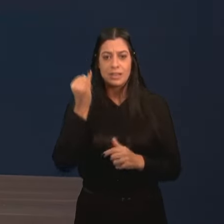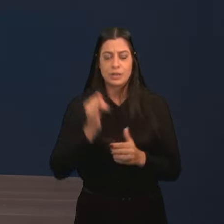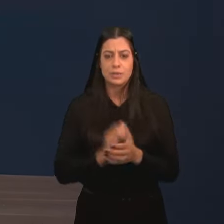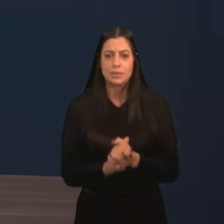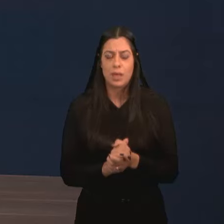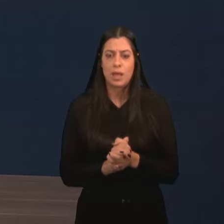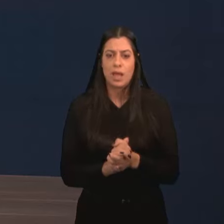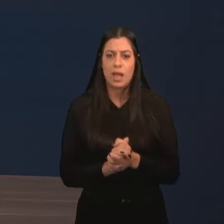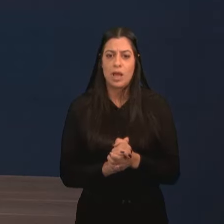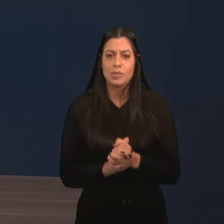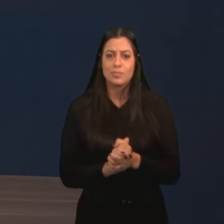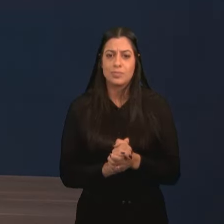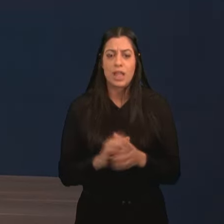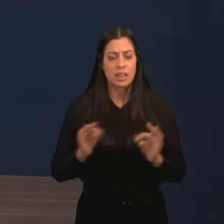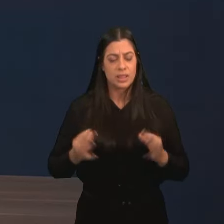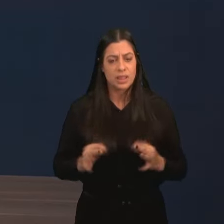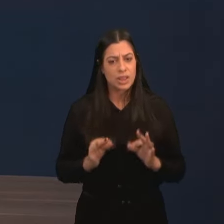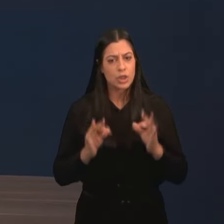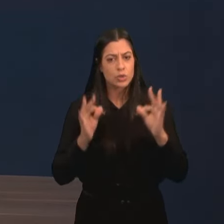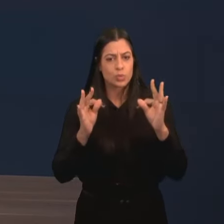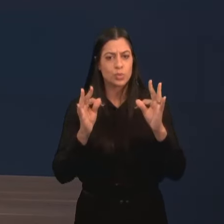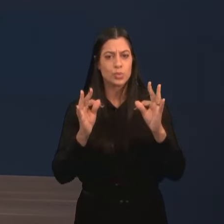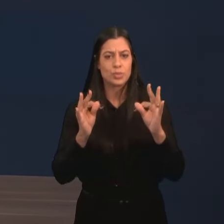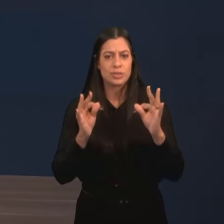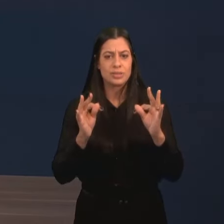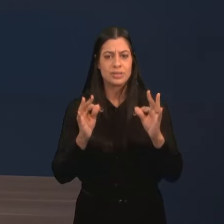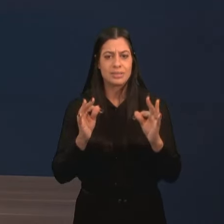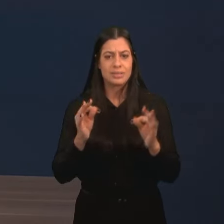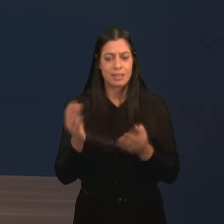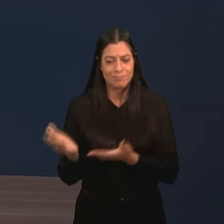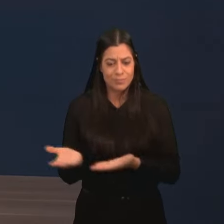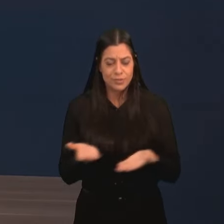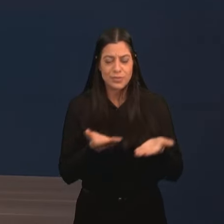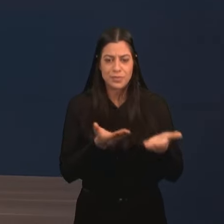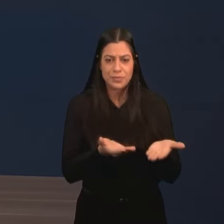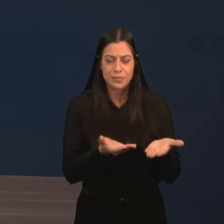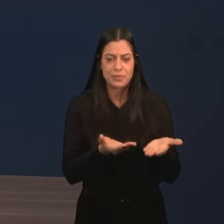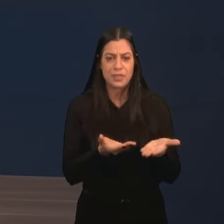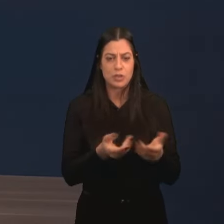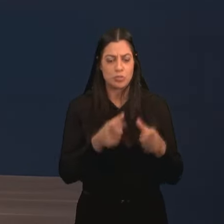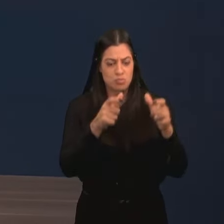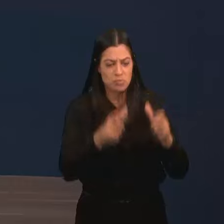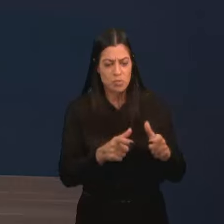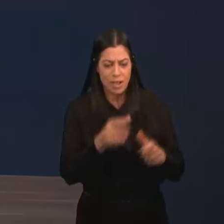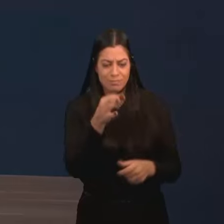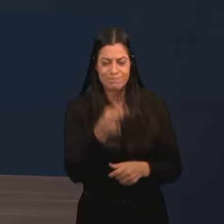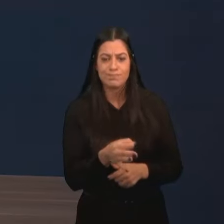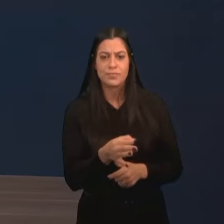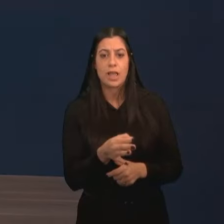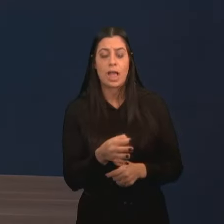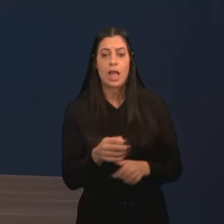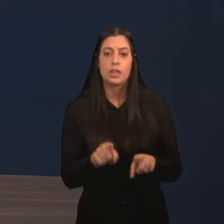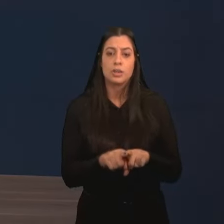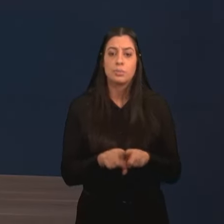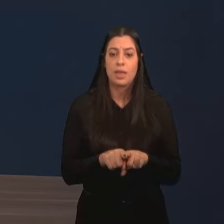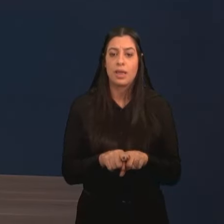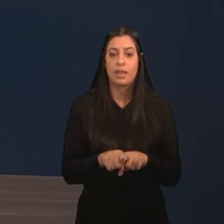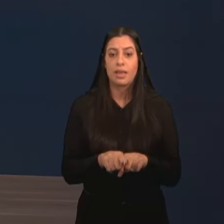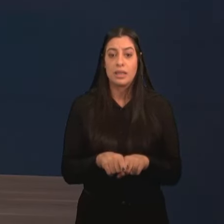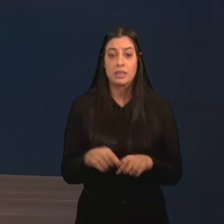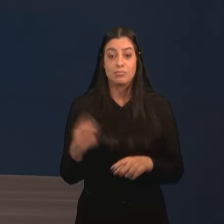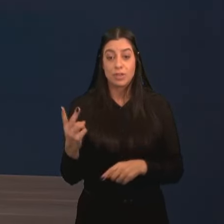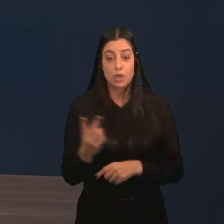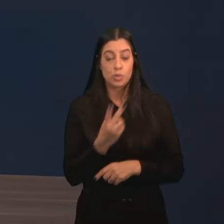Yo creo que es esto, la tecnología al servicio de quien realmente debería estar. Y yo les propongo